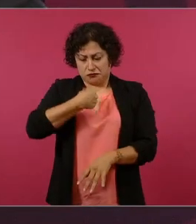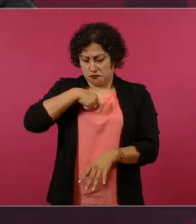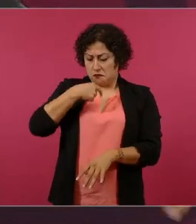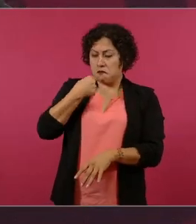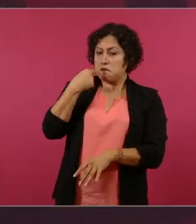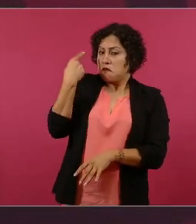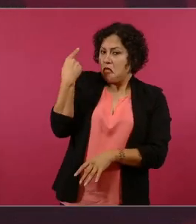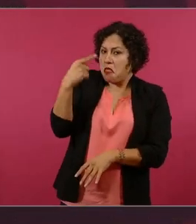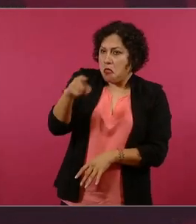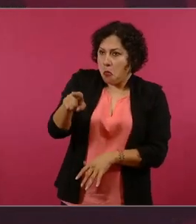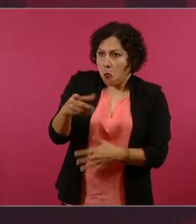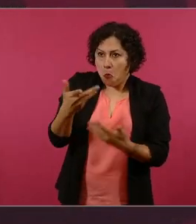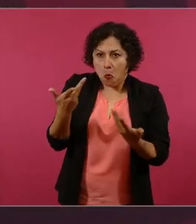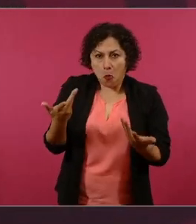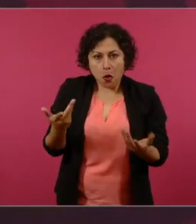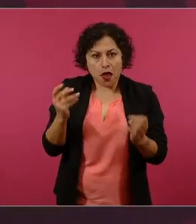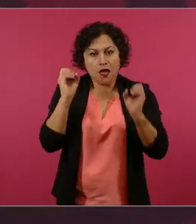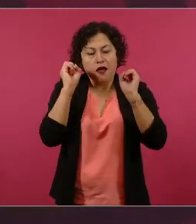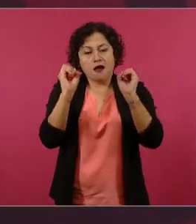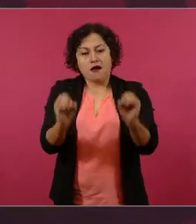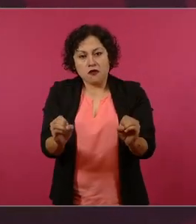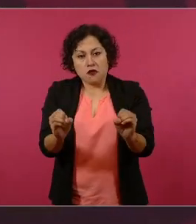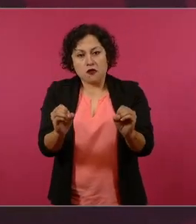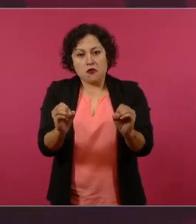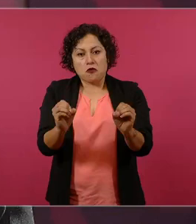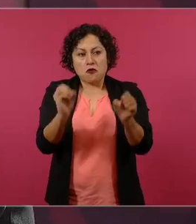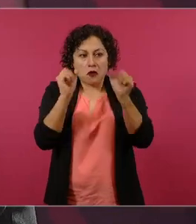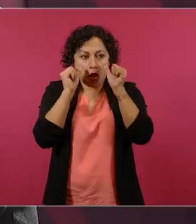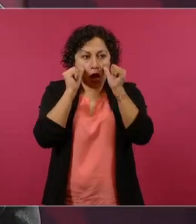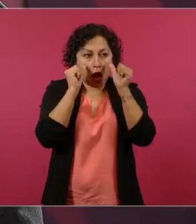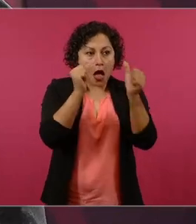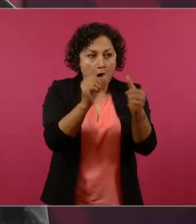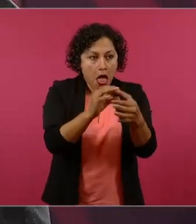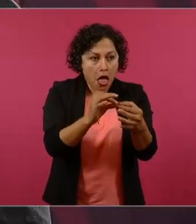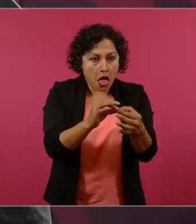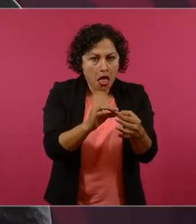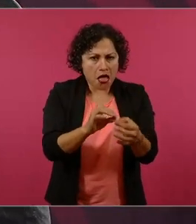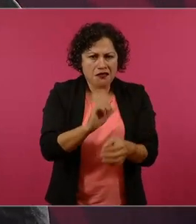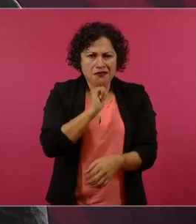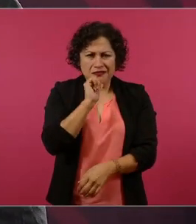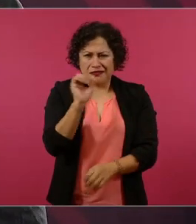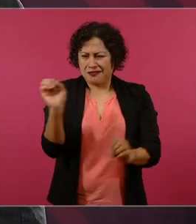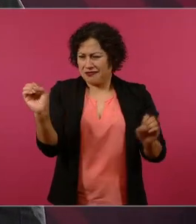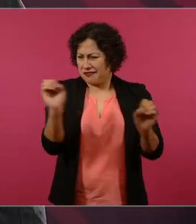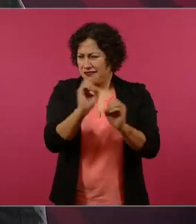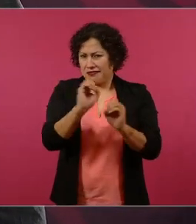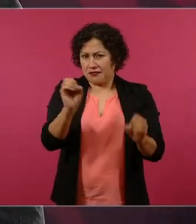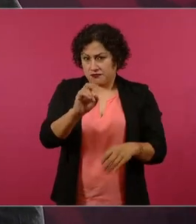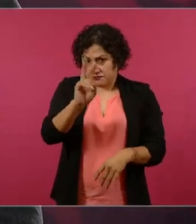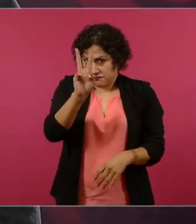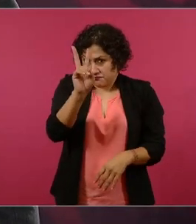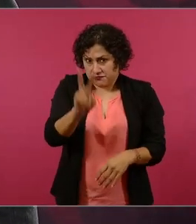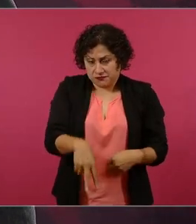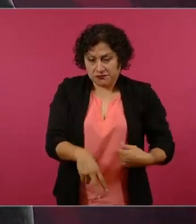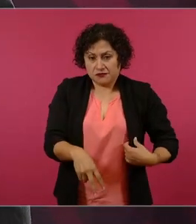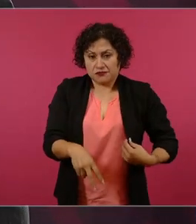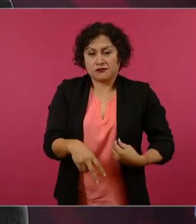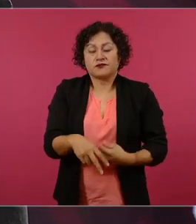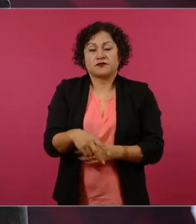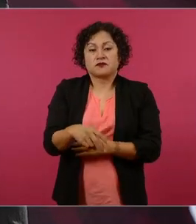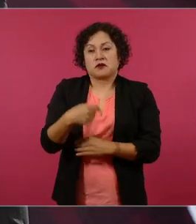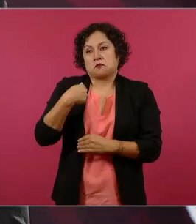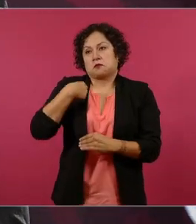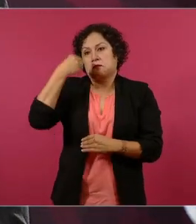ni este atención ya está se me